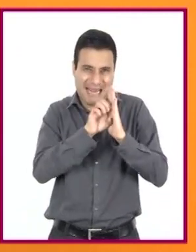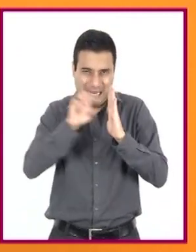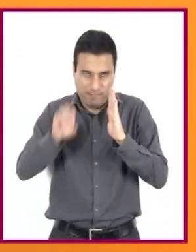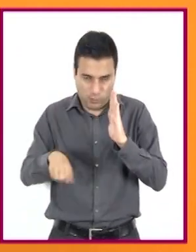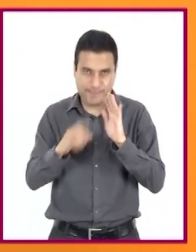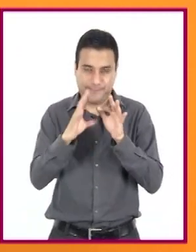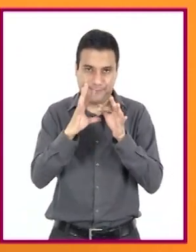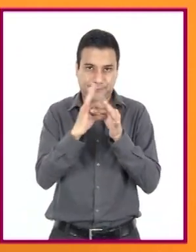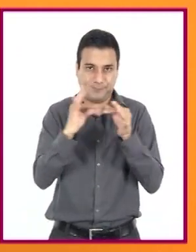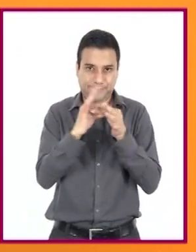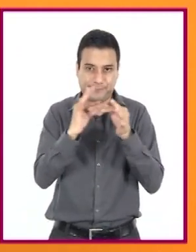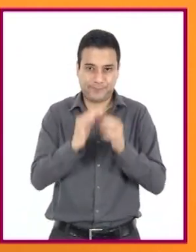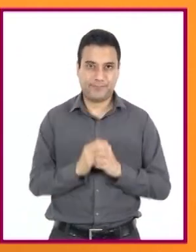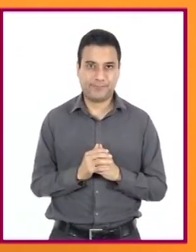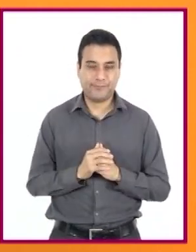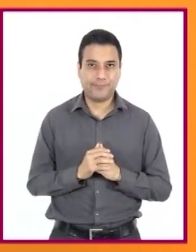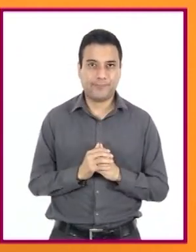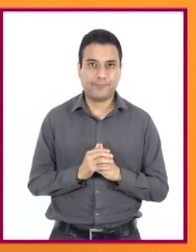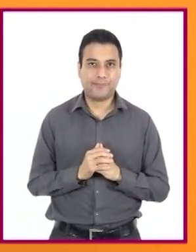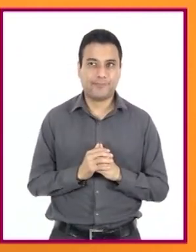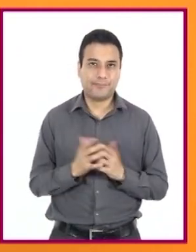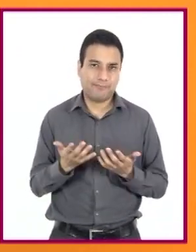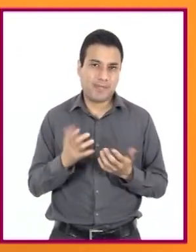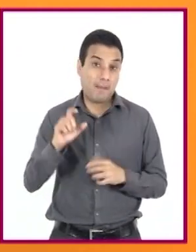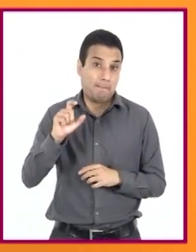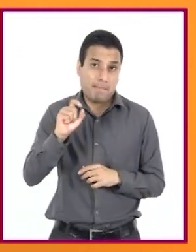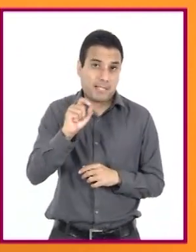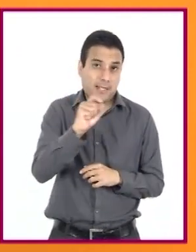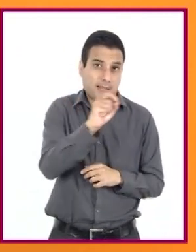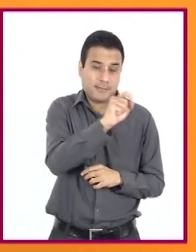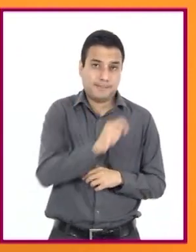organismos con este tipo de células son las bacterias.